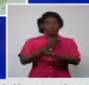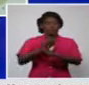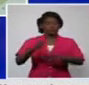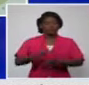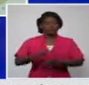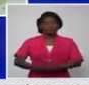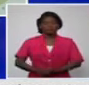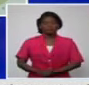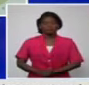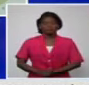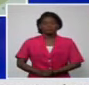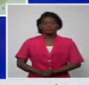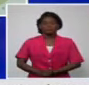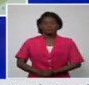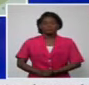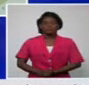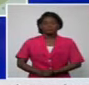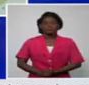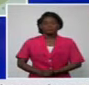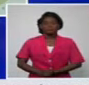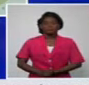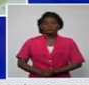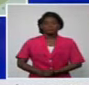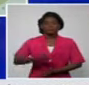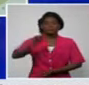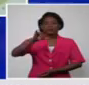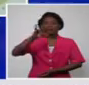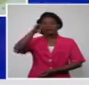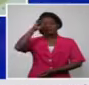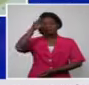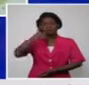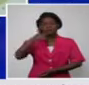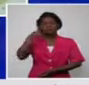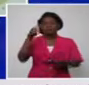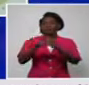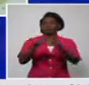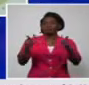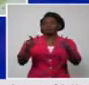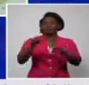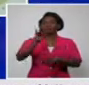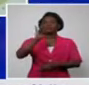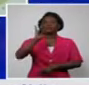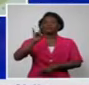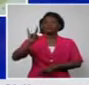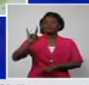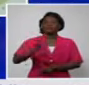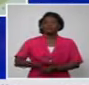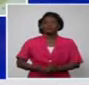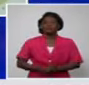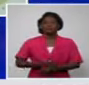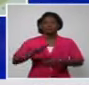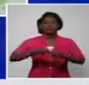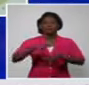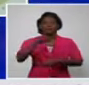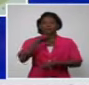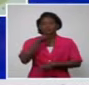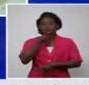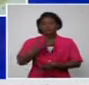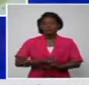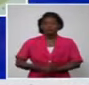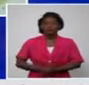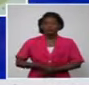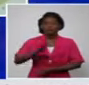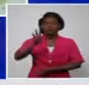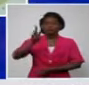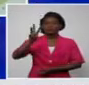una dispersión, La Lisa con una cifra elevada, 79, Habana Vieja con 43, Centro